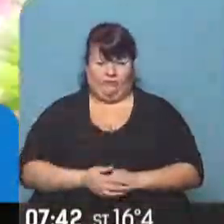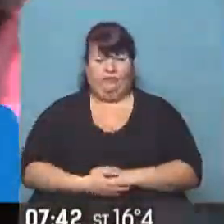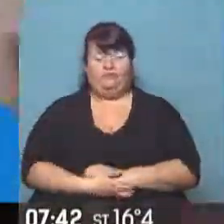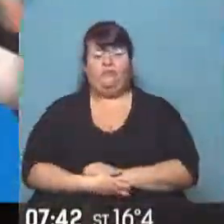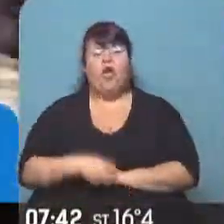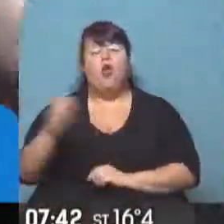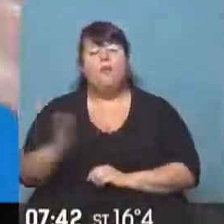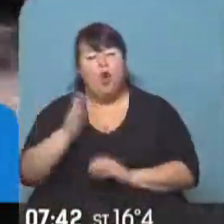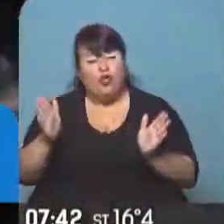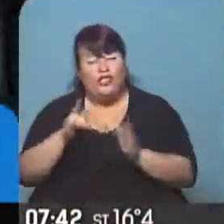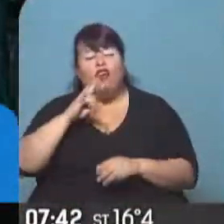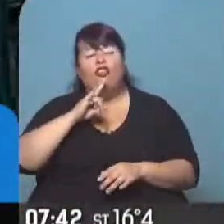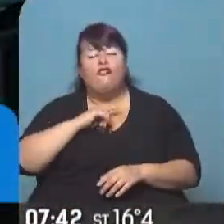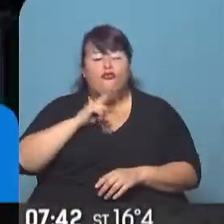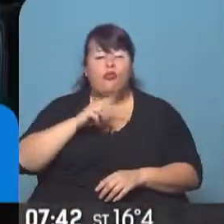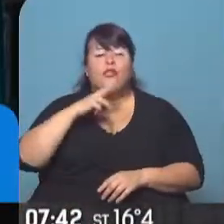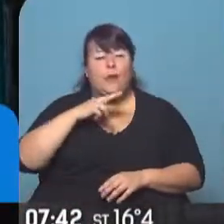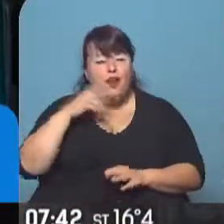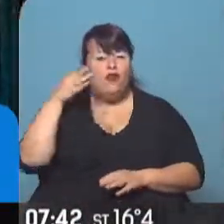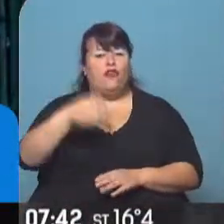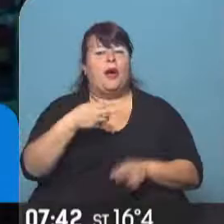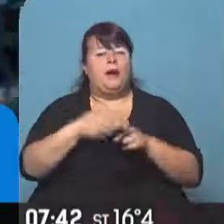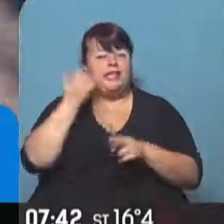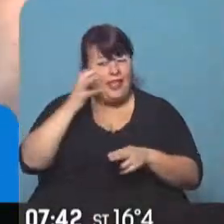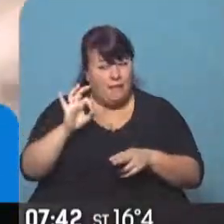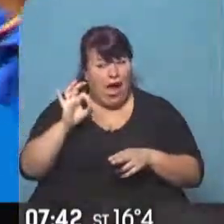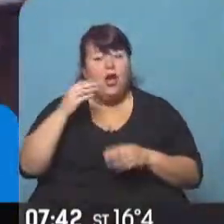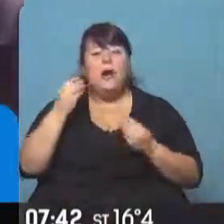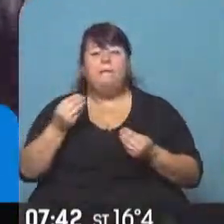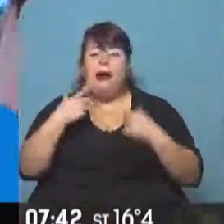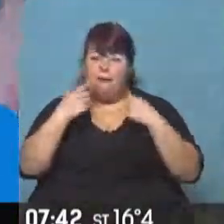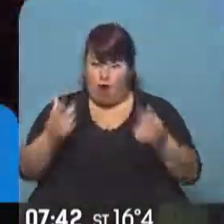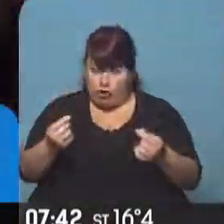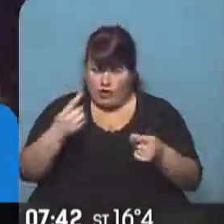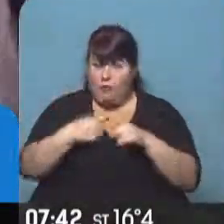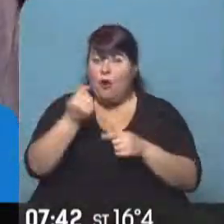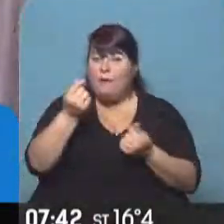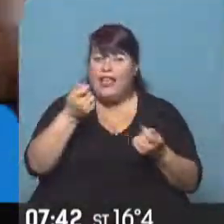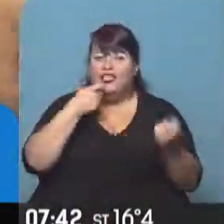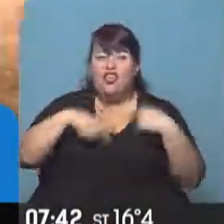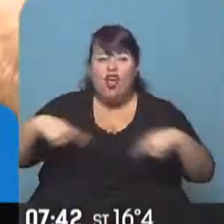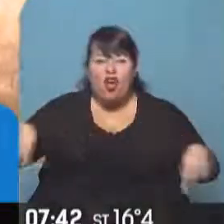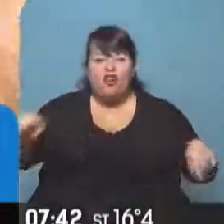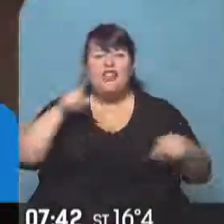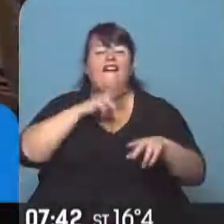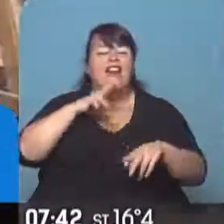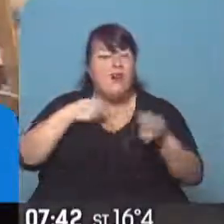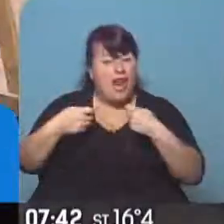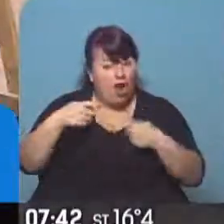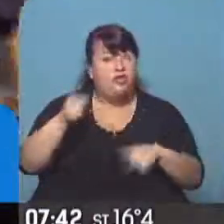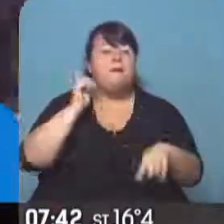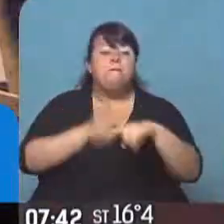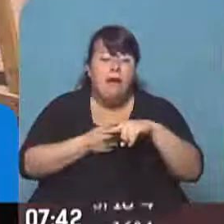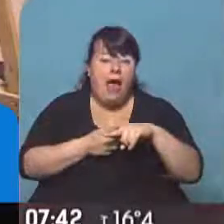Los pequeños productores de frutas y verduras se acercaron hasta Plaza de Mayo no solo para protestar por el precio de las mercaderías en las verdulerías,